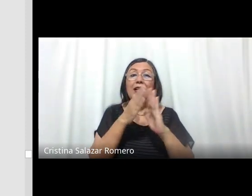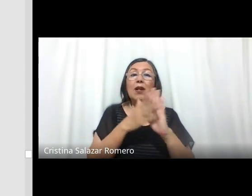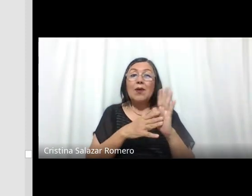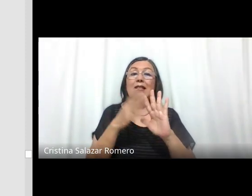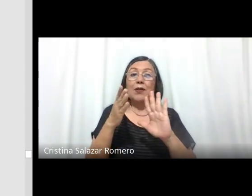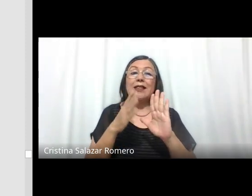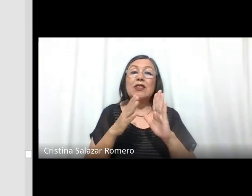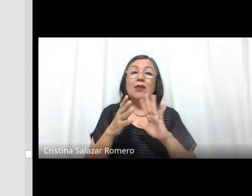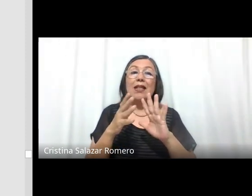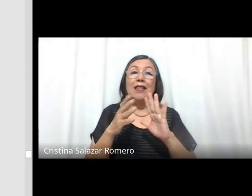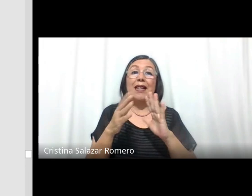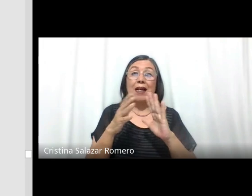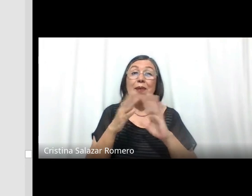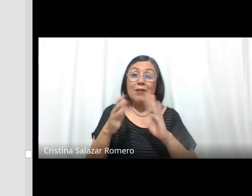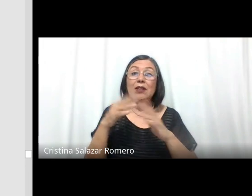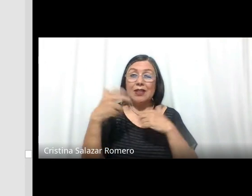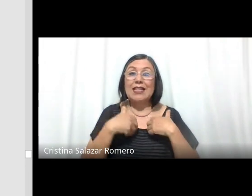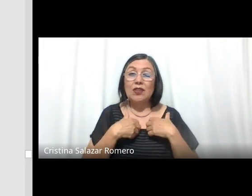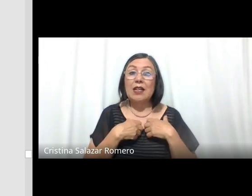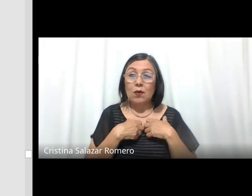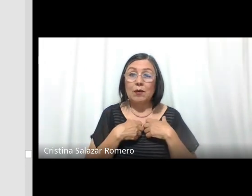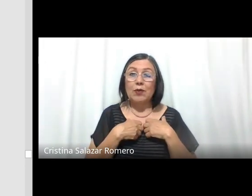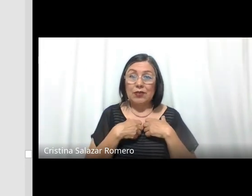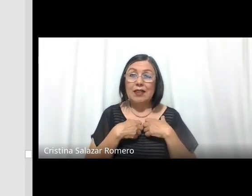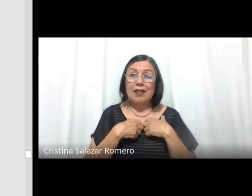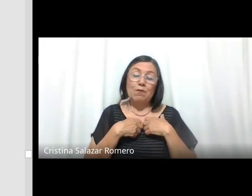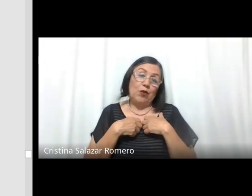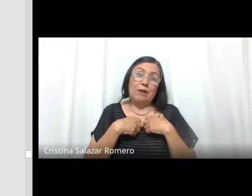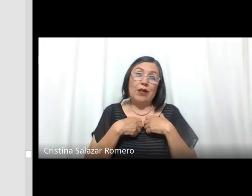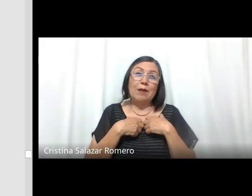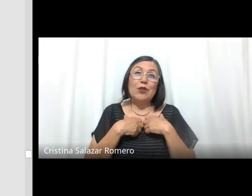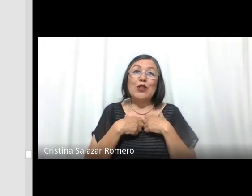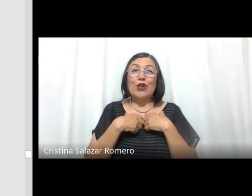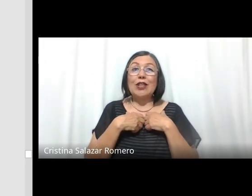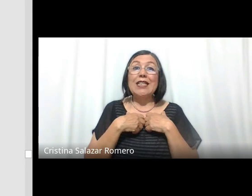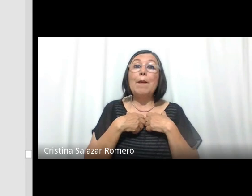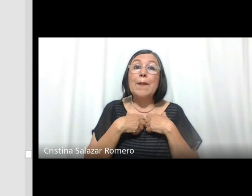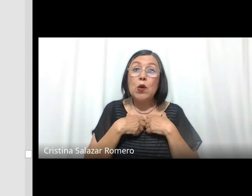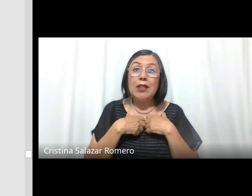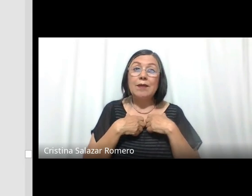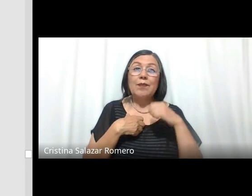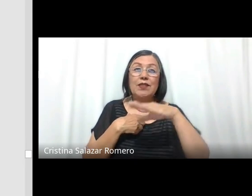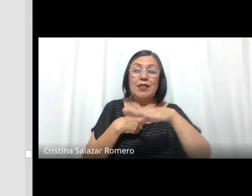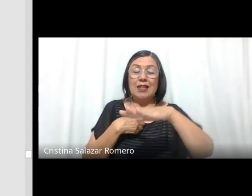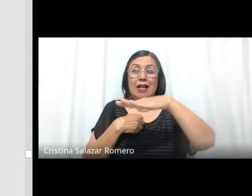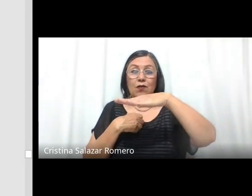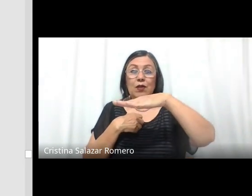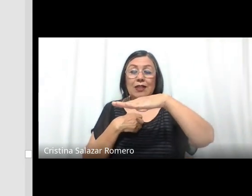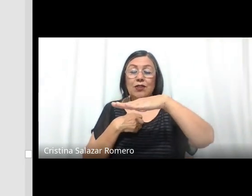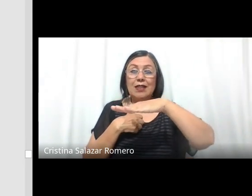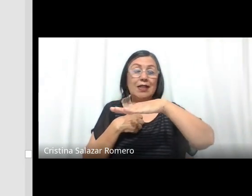ver cuál es la orientación de la palma con relación al cuerpo, ¿sí? Porque, por ejemplo, si yo quiero decir muy, ¿sí?